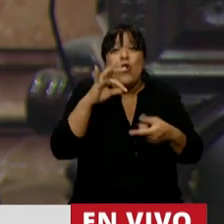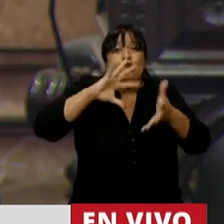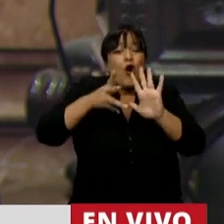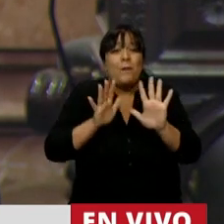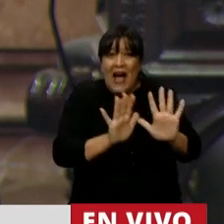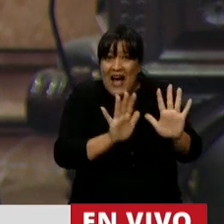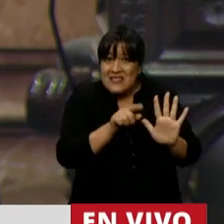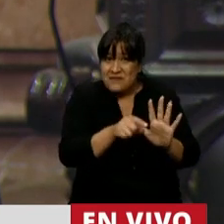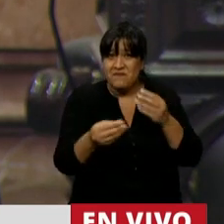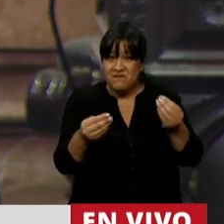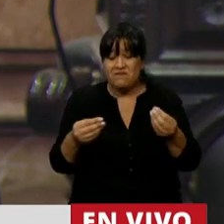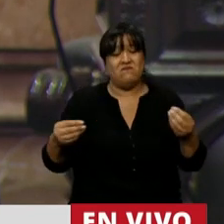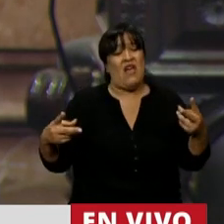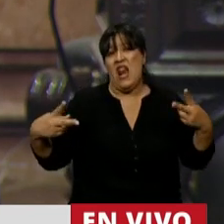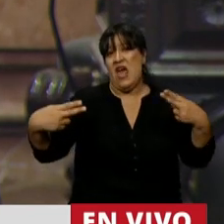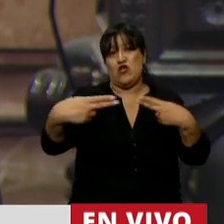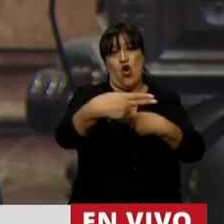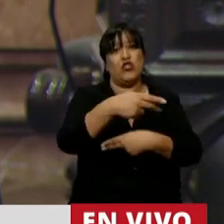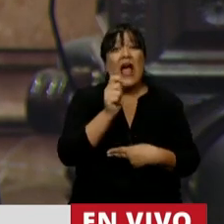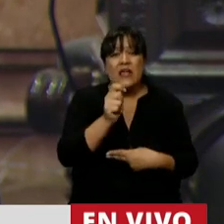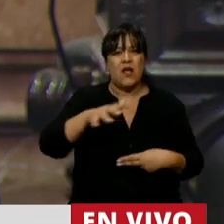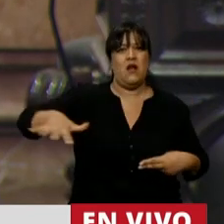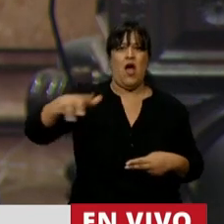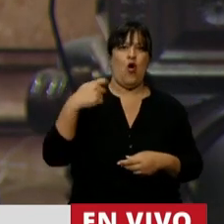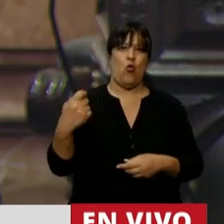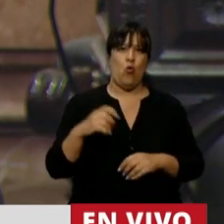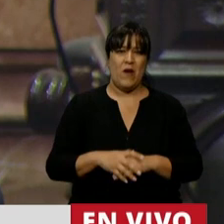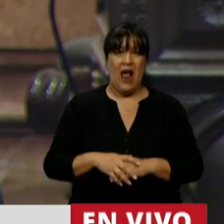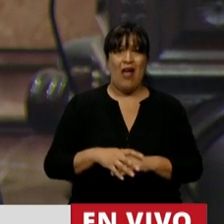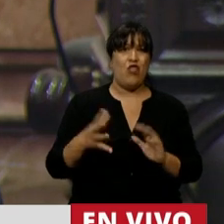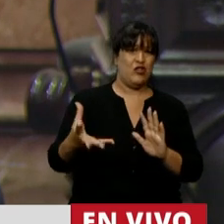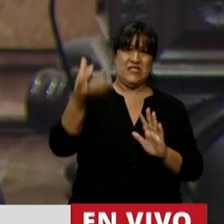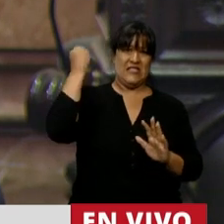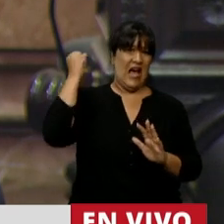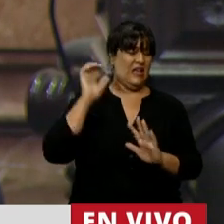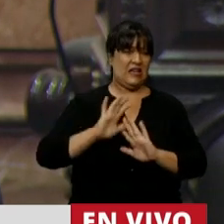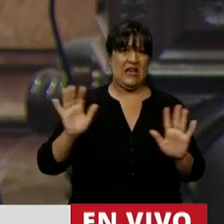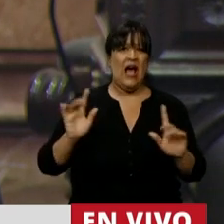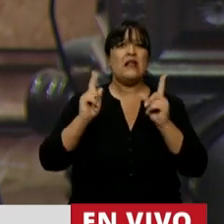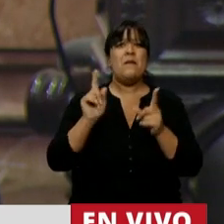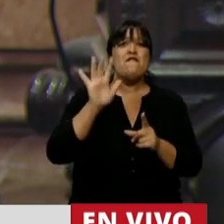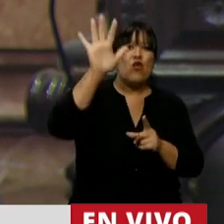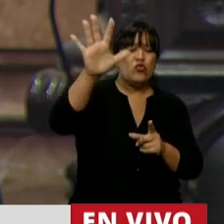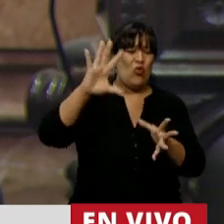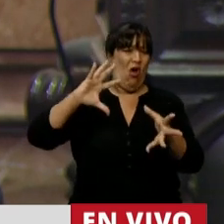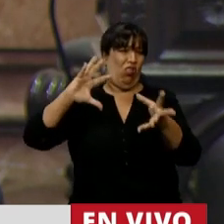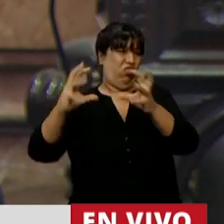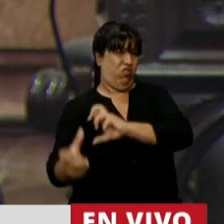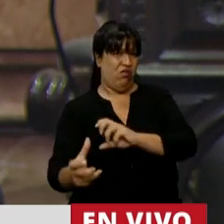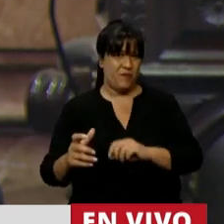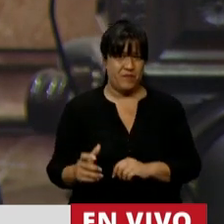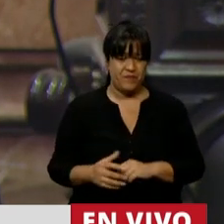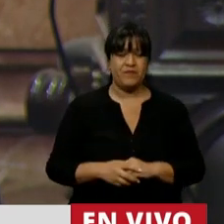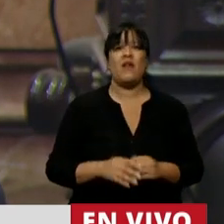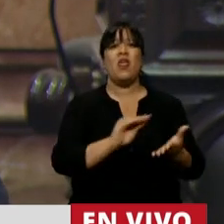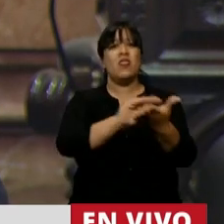acá es recortarle a nuestros jubilados, es quitarles presente, pero también quitarles futuros. Señores